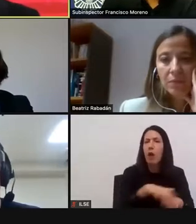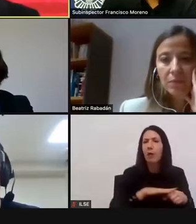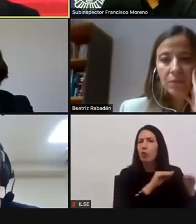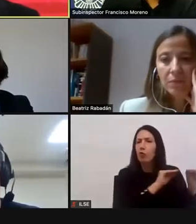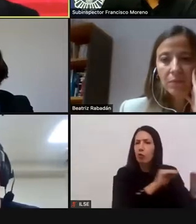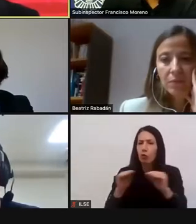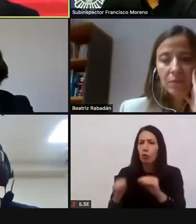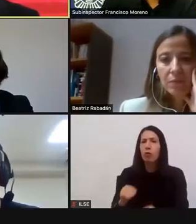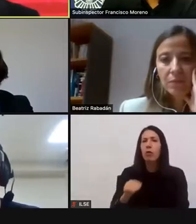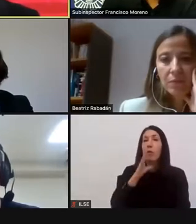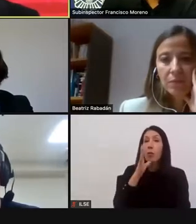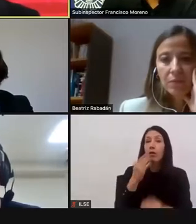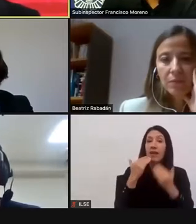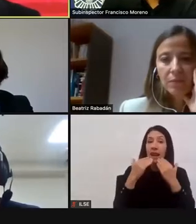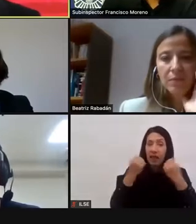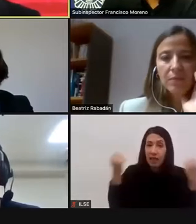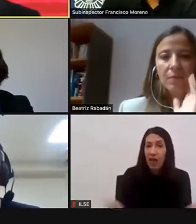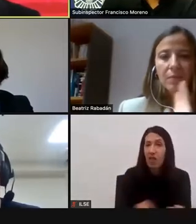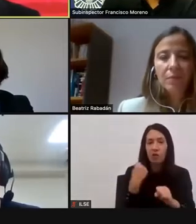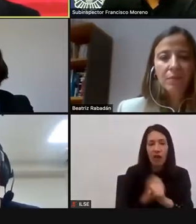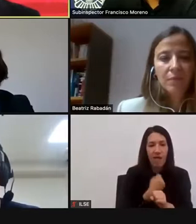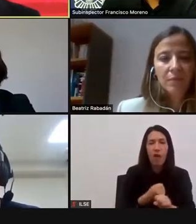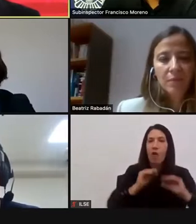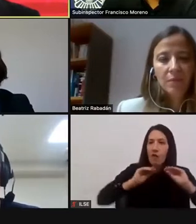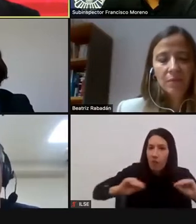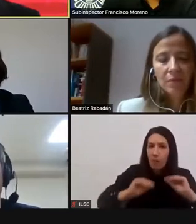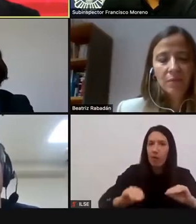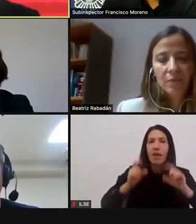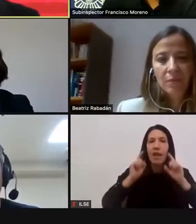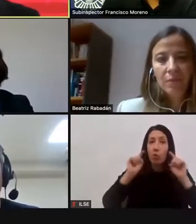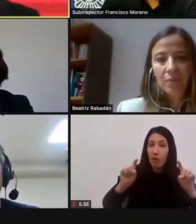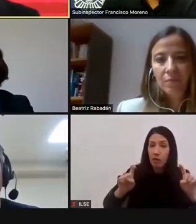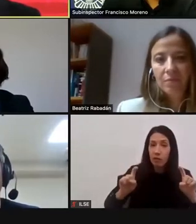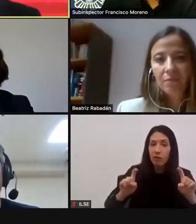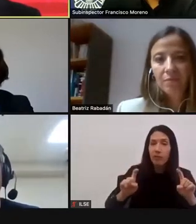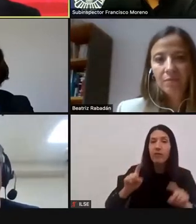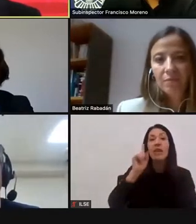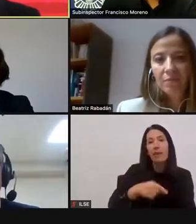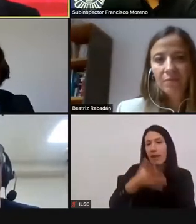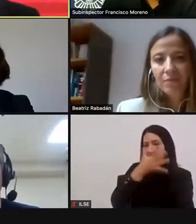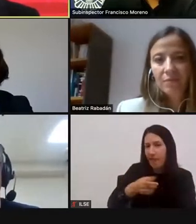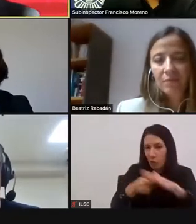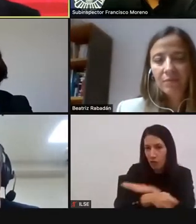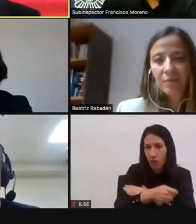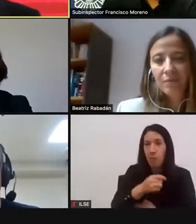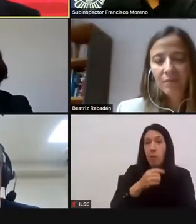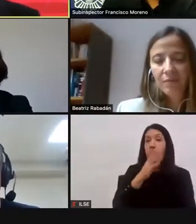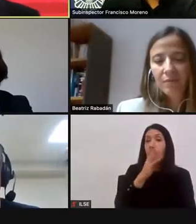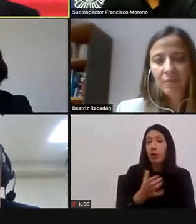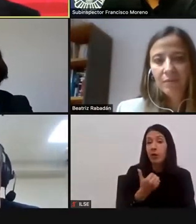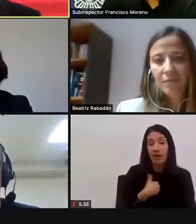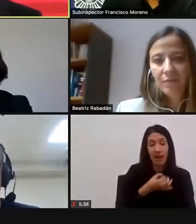precisamente con esa acción de trabajo, de formación, de educación y de denuncia. Y por eso